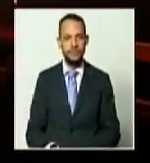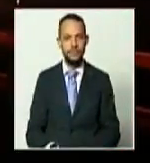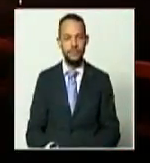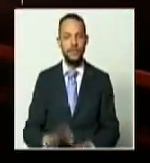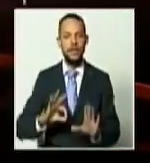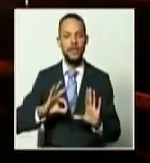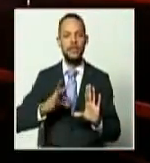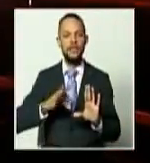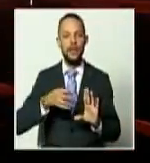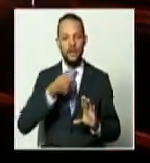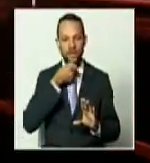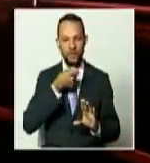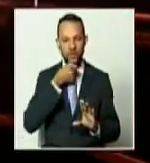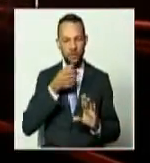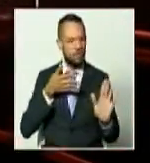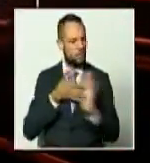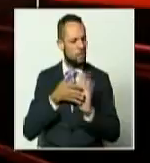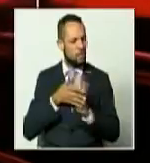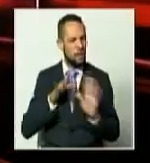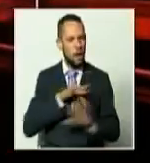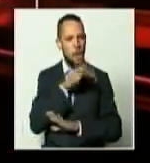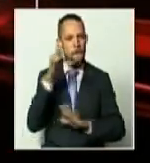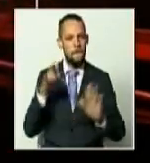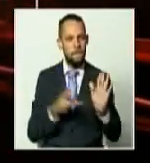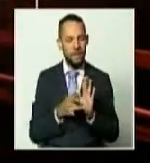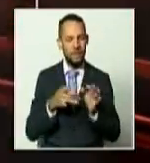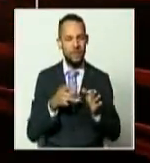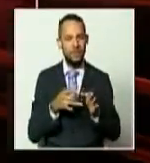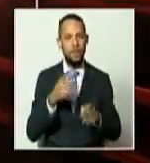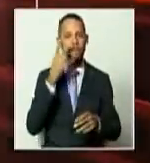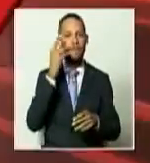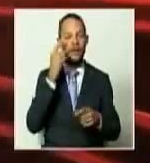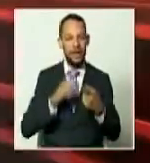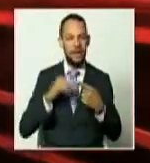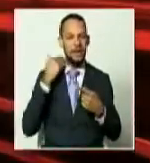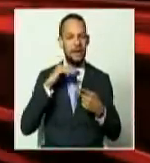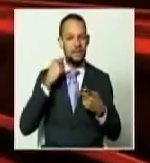Telecafé Noticias, la mejor información del Triángulo del Café.